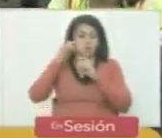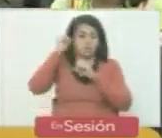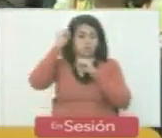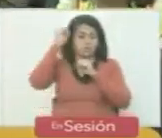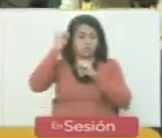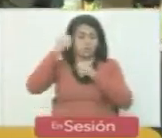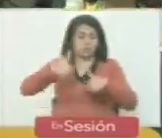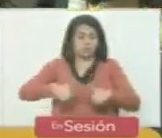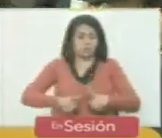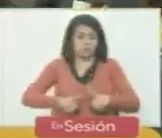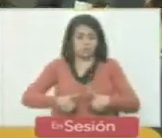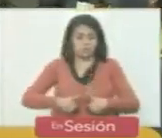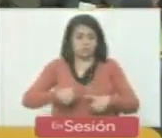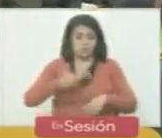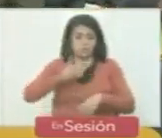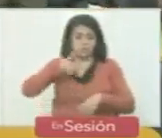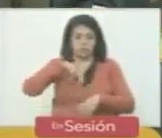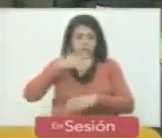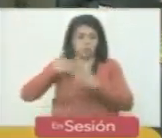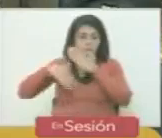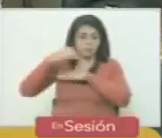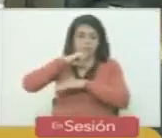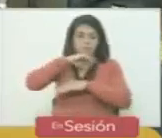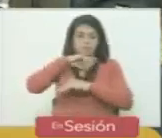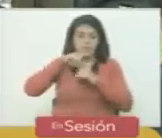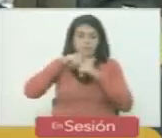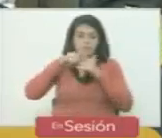heroísmo y el sacrificio de nuestros antepasados